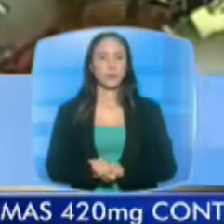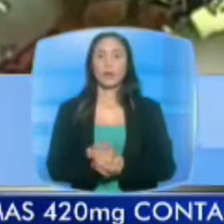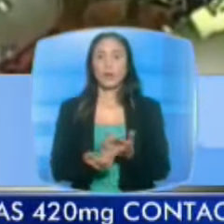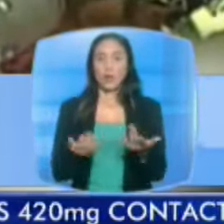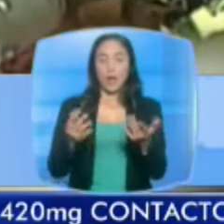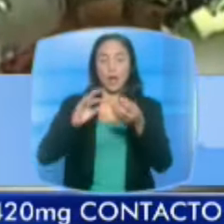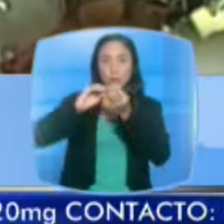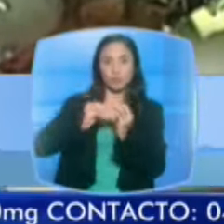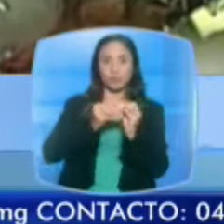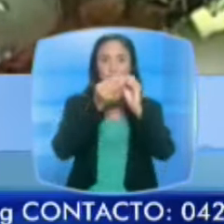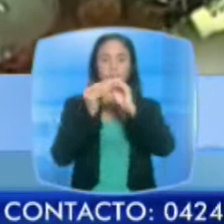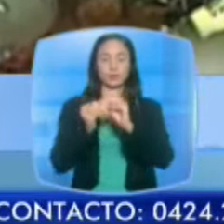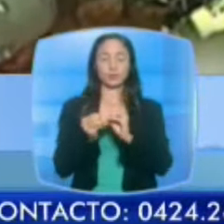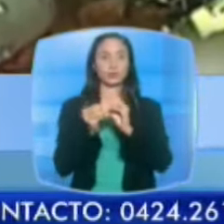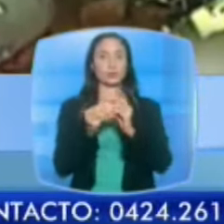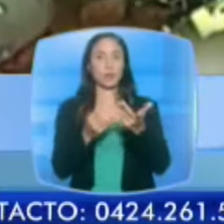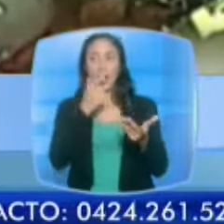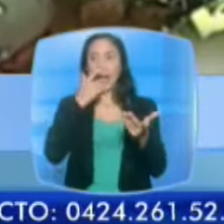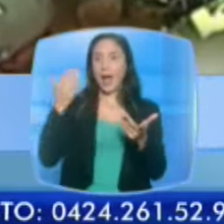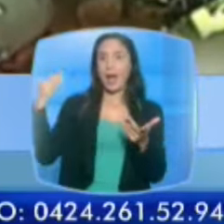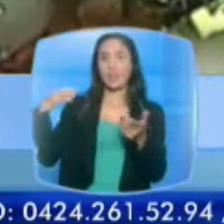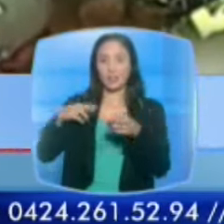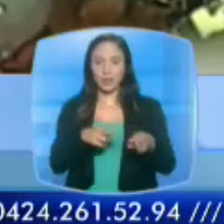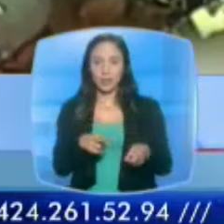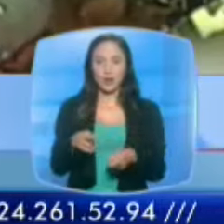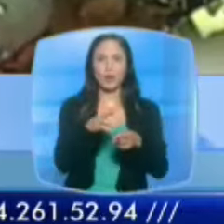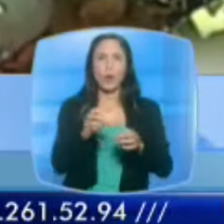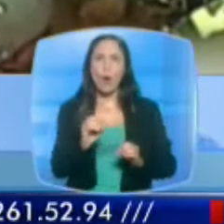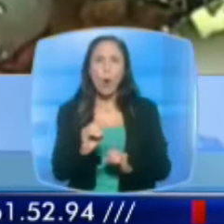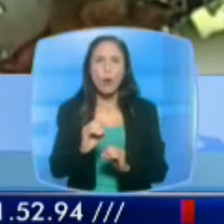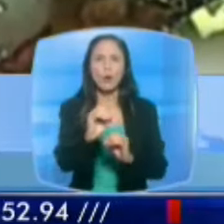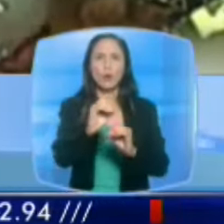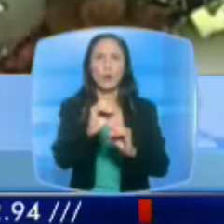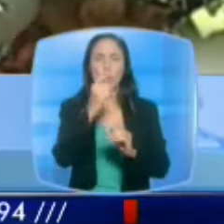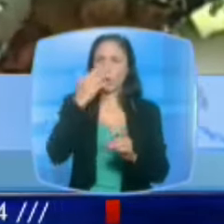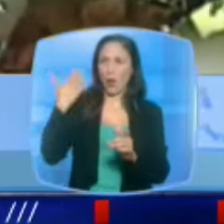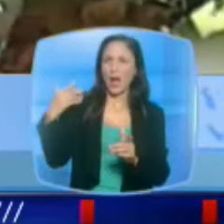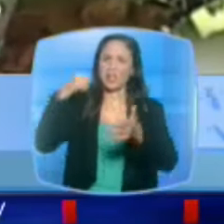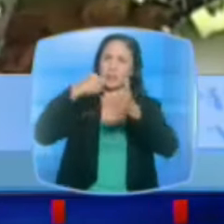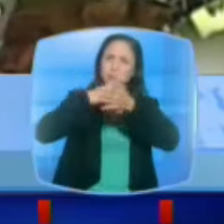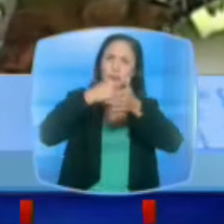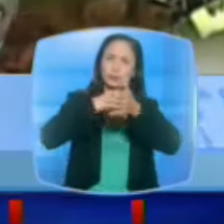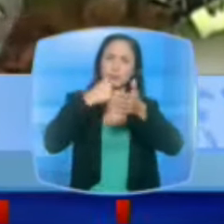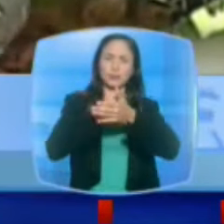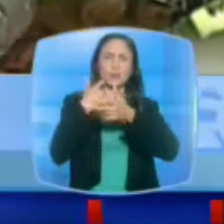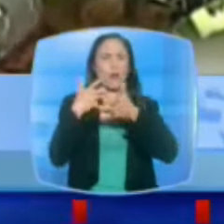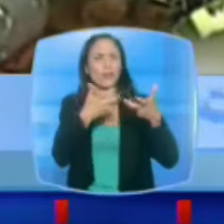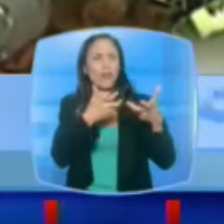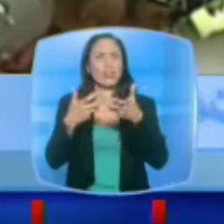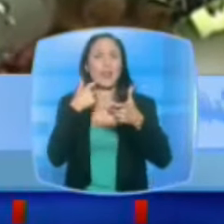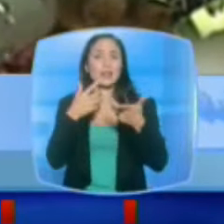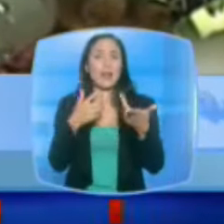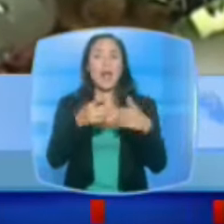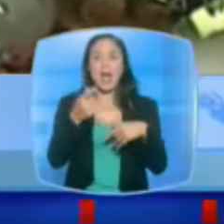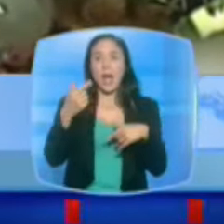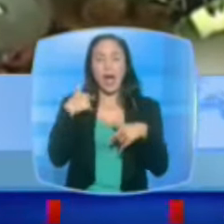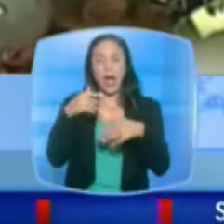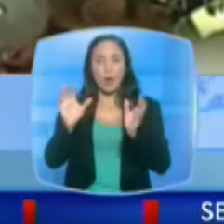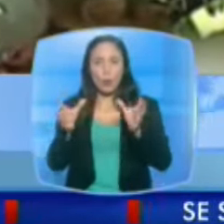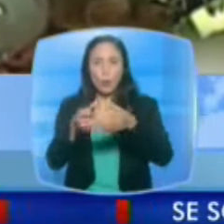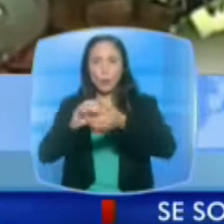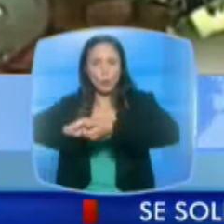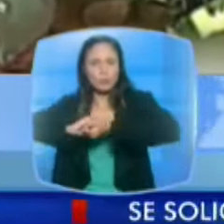Recuperó la boca del Orinoco, que ha sido la intención permanente o fue la intención permanente del